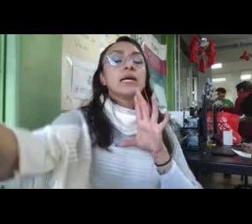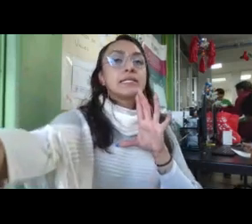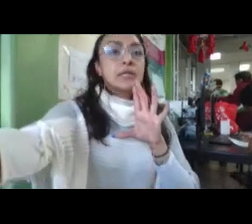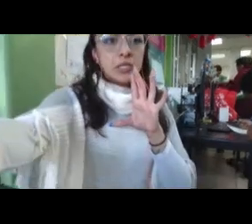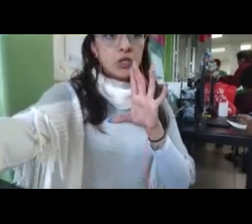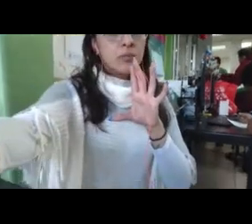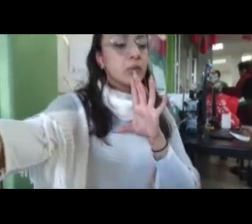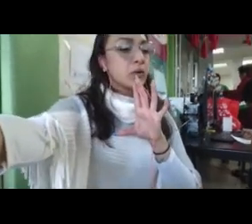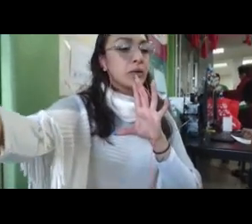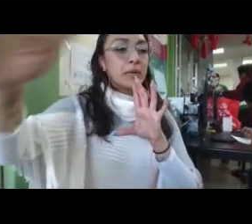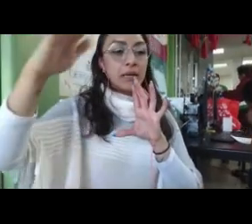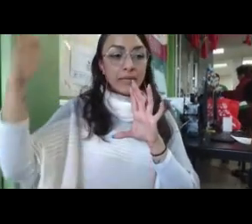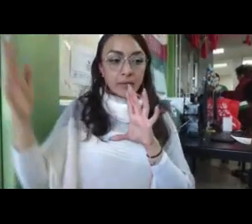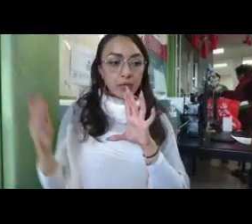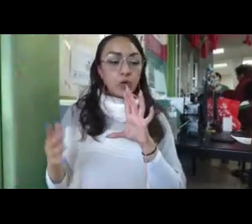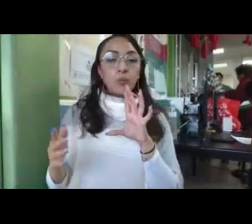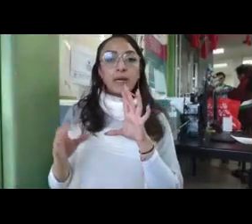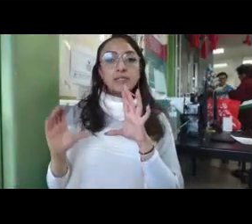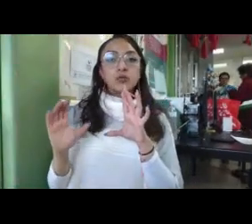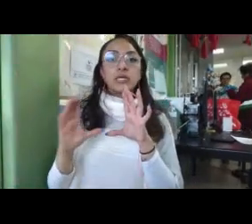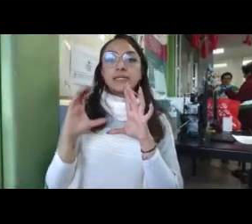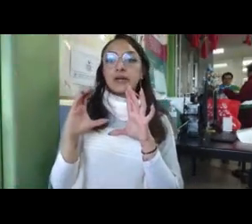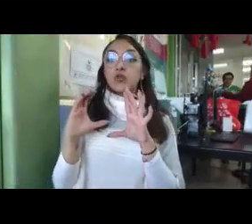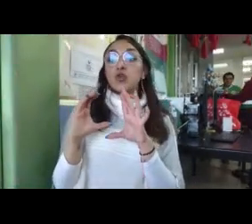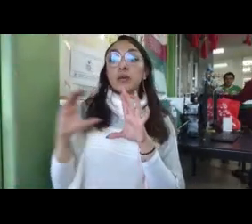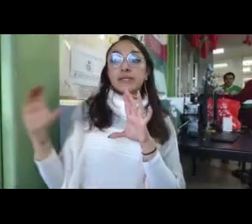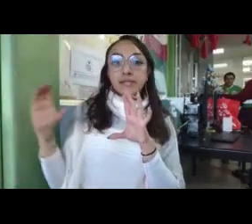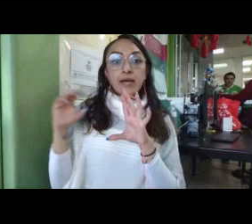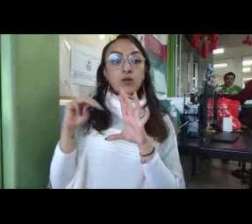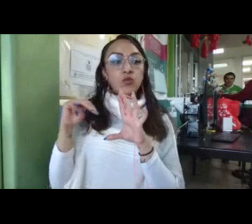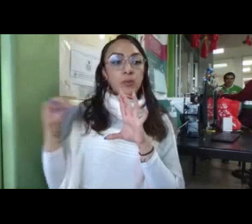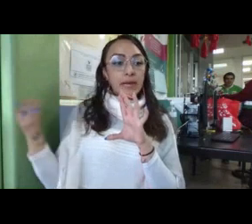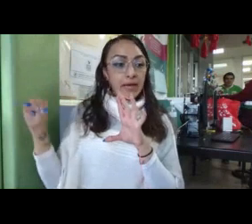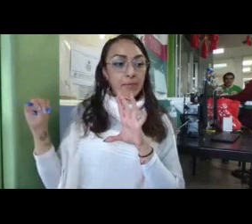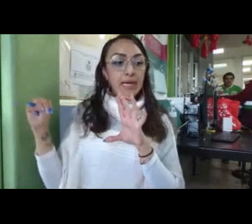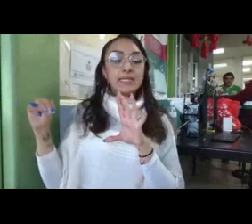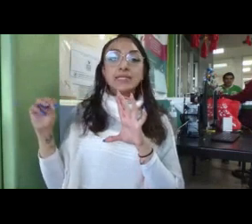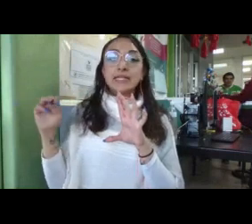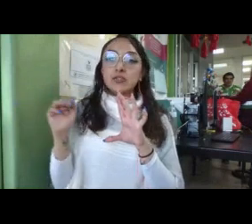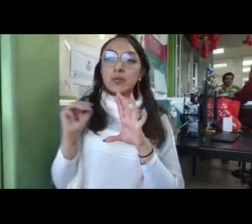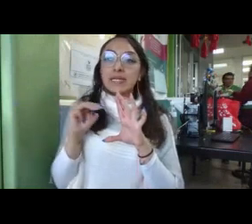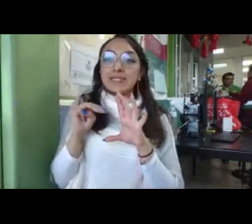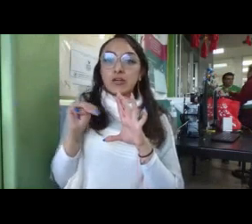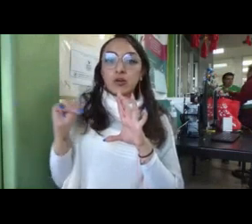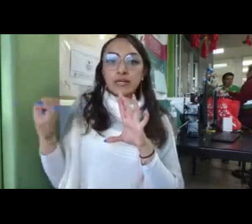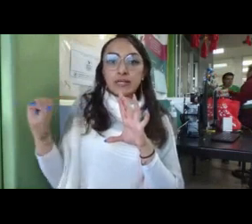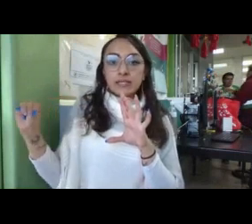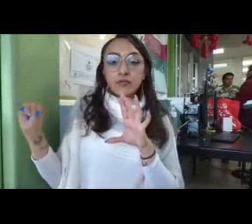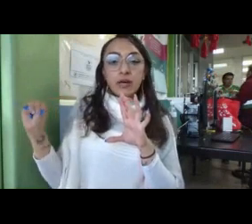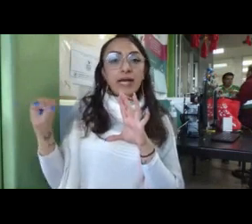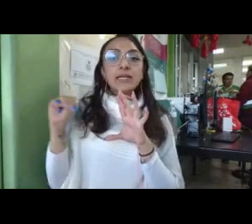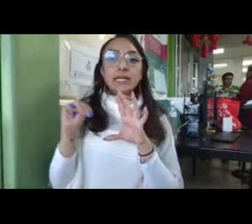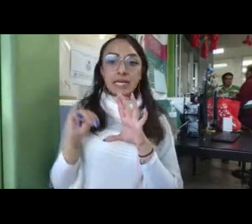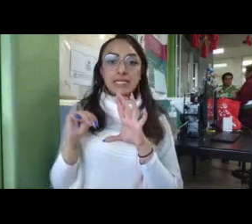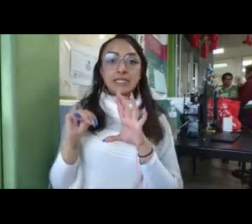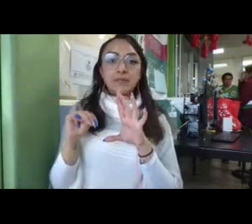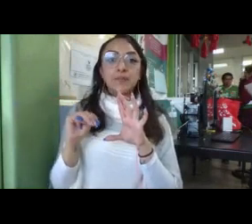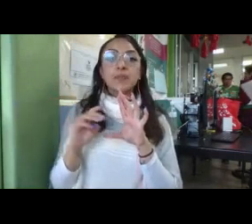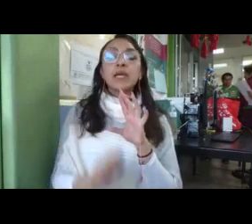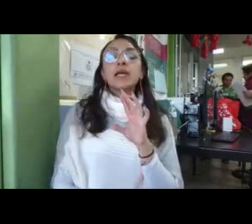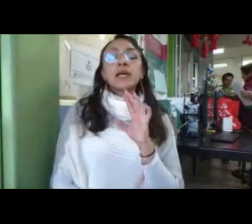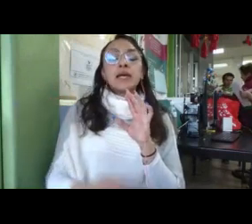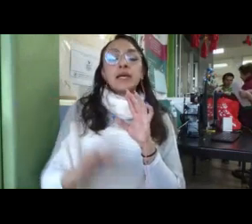ejemplo, si mi nombre o alguna palabra que voy a ocupar se utiliza con doble C, con doble M, las letras dobles se corren hacia afuera y